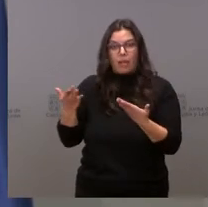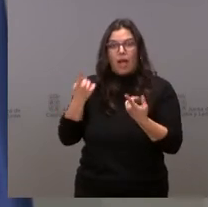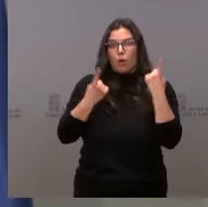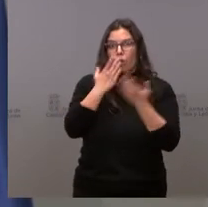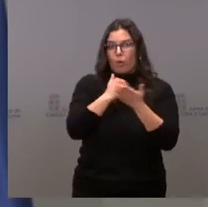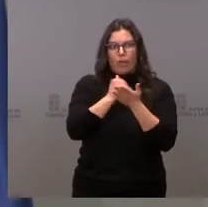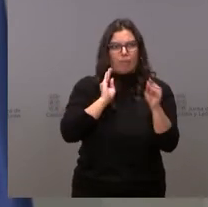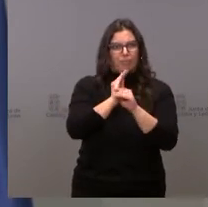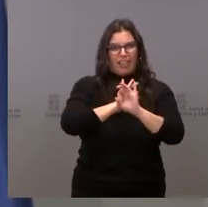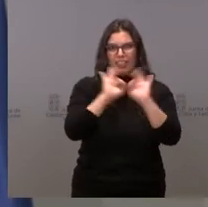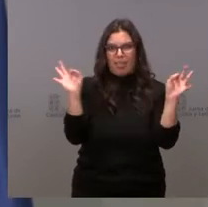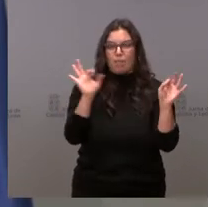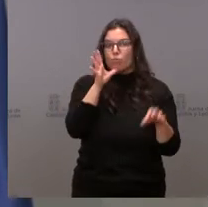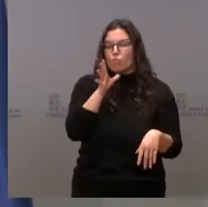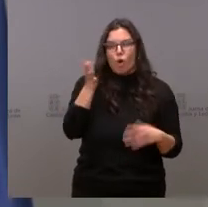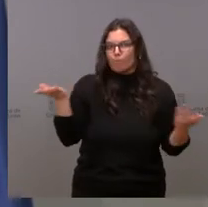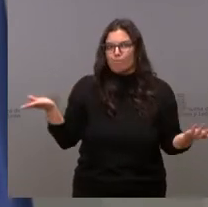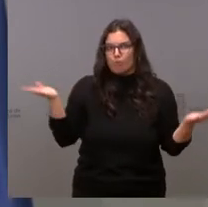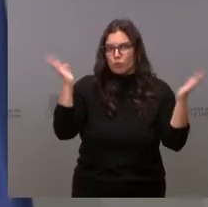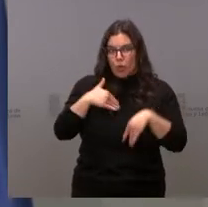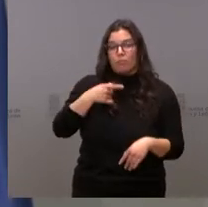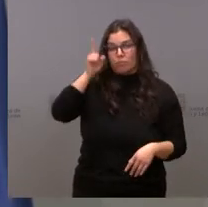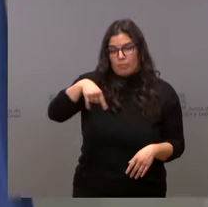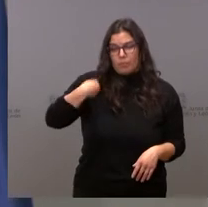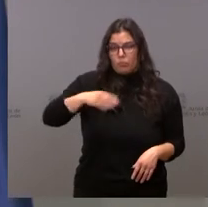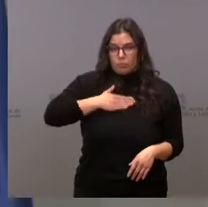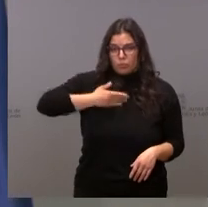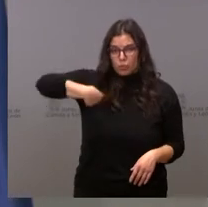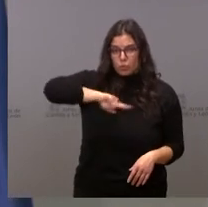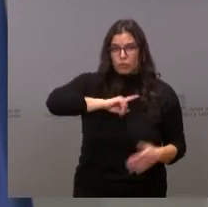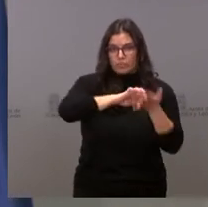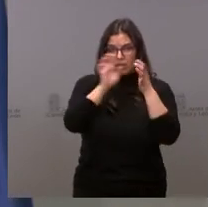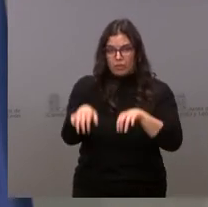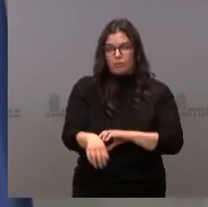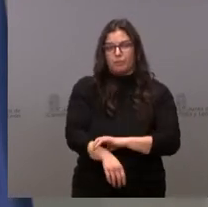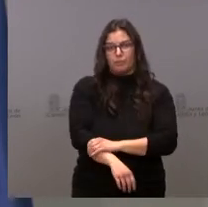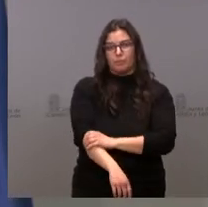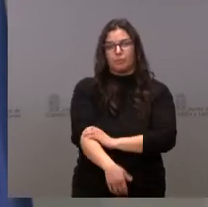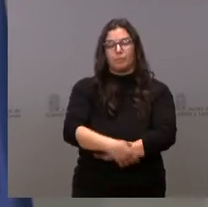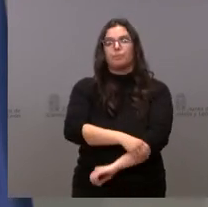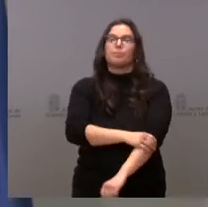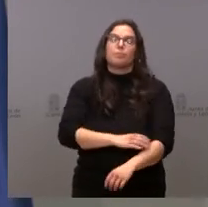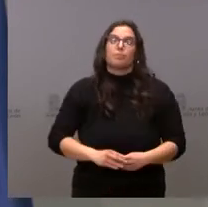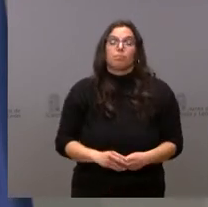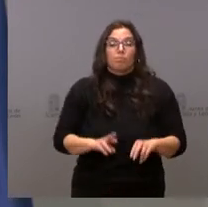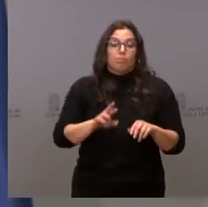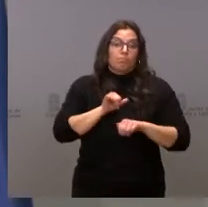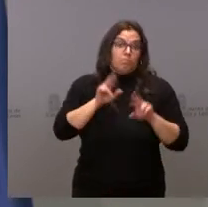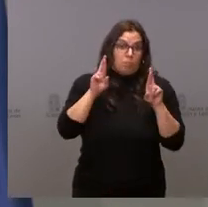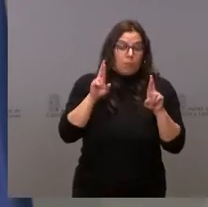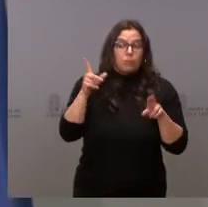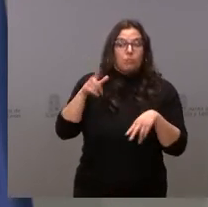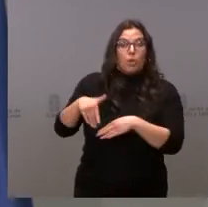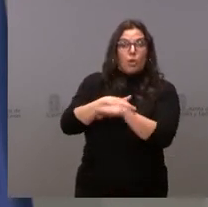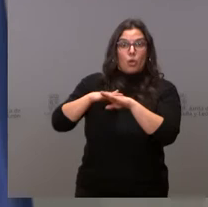comunidades autónomas sin motivo alguno entre ellas la comunidad de castilla y león' esperamos que el gobierno abra